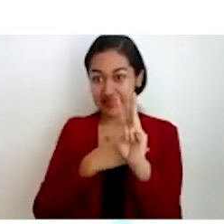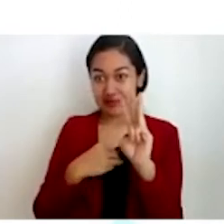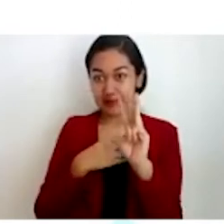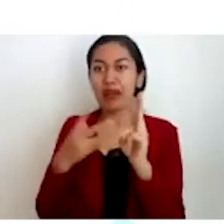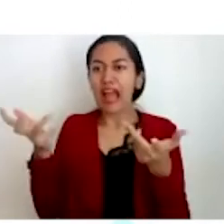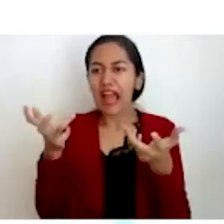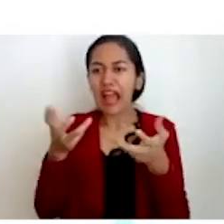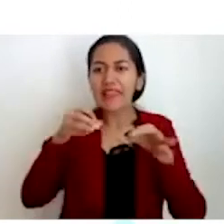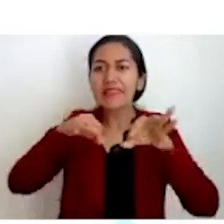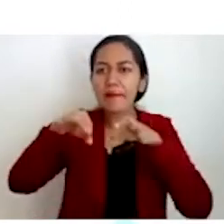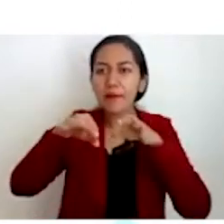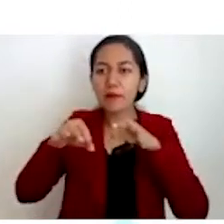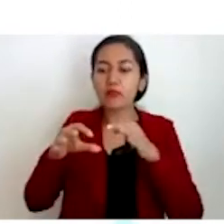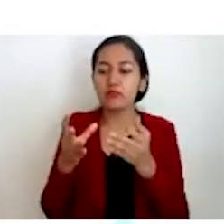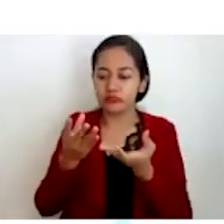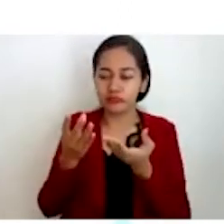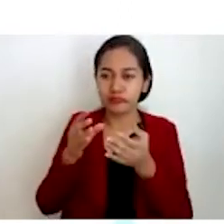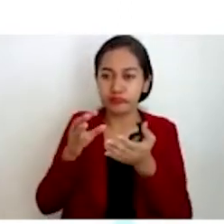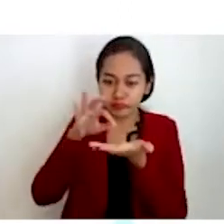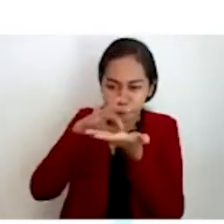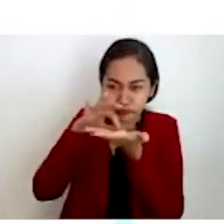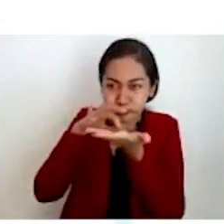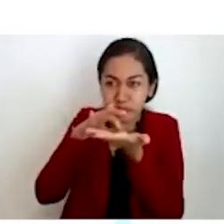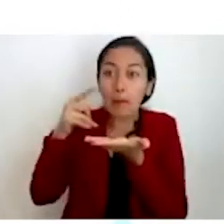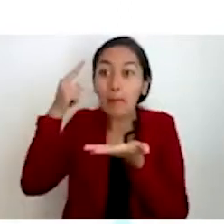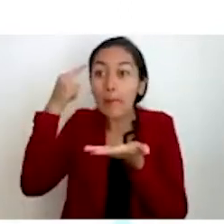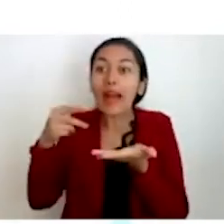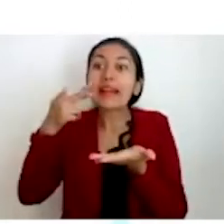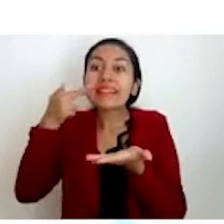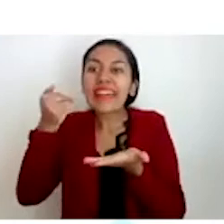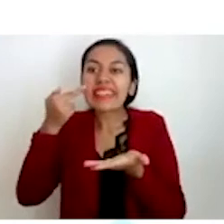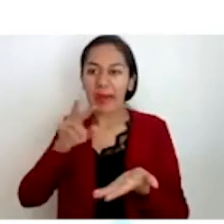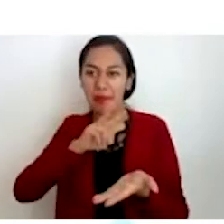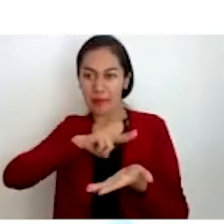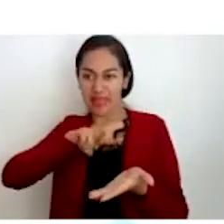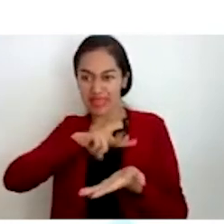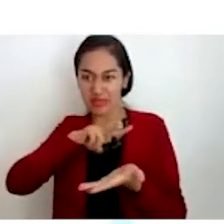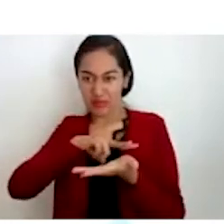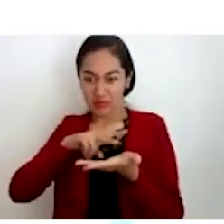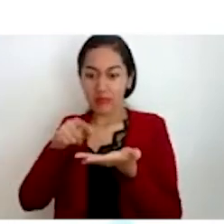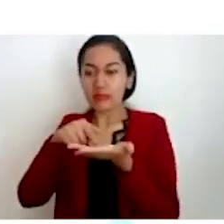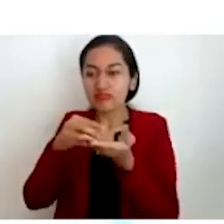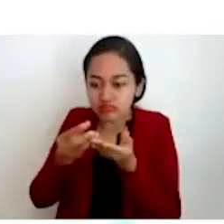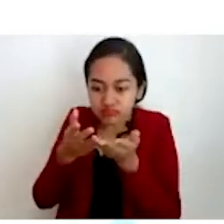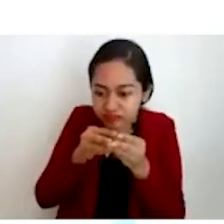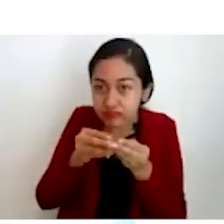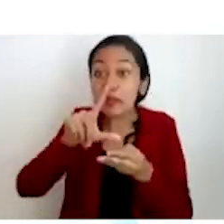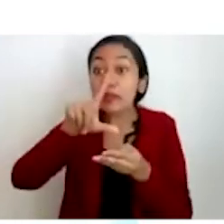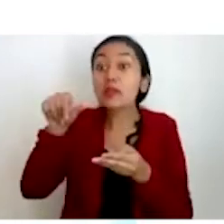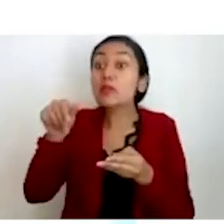a vender a la Merced. Su existencia está acompañada por roedores enjaulados que a los ojos de Gabriel Lima